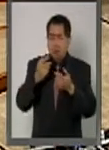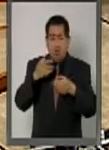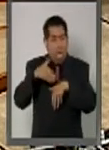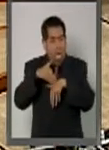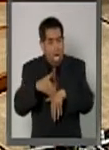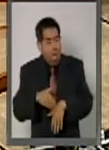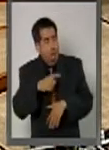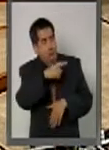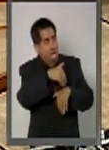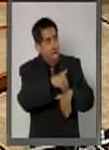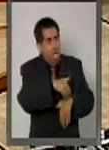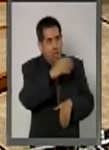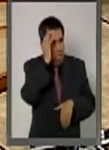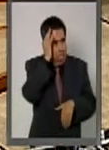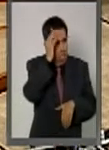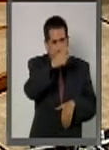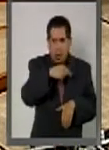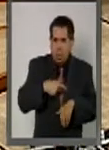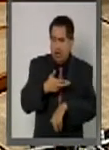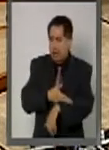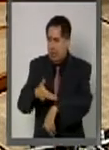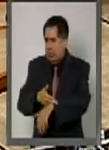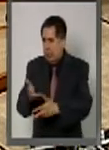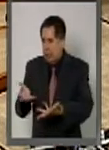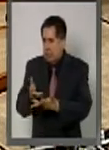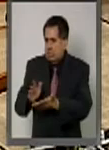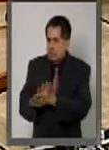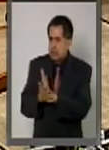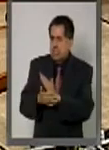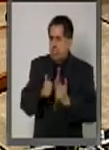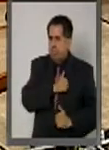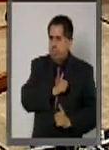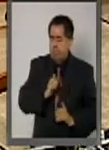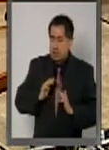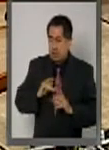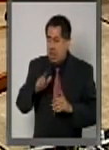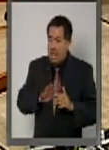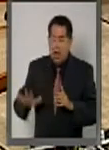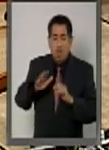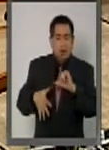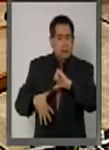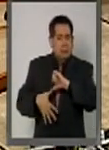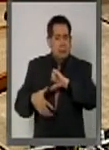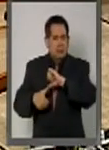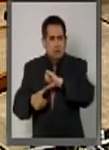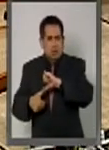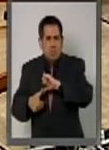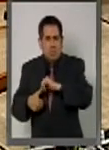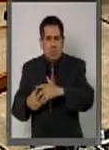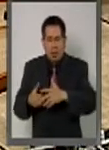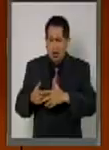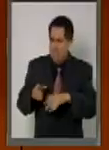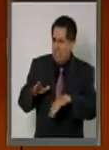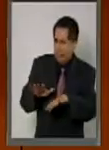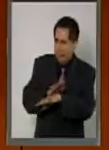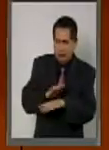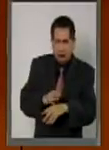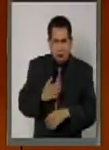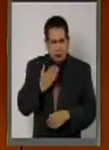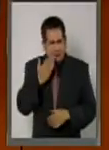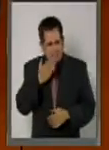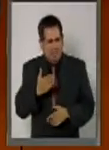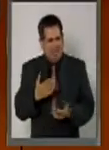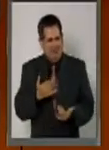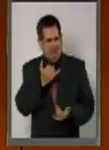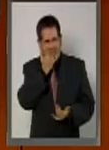trabajo de militarización no solo de México, sino la militarización de Centroamérica. En esa